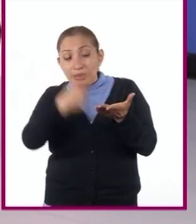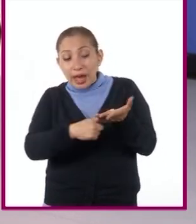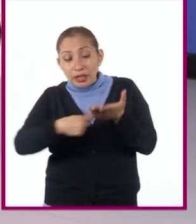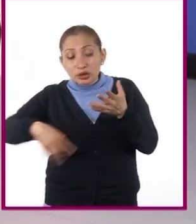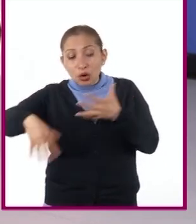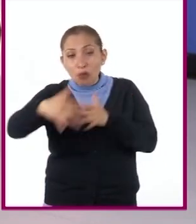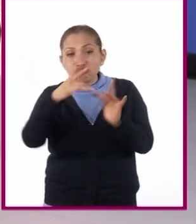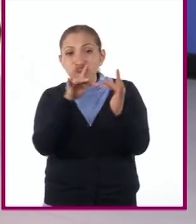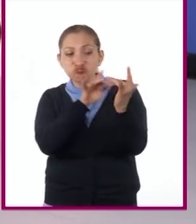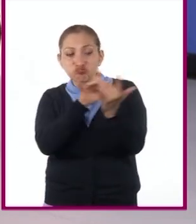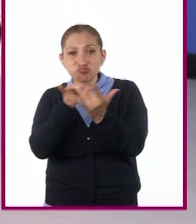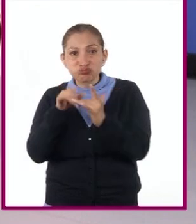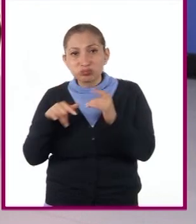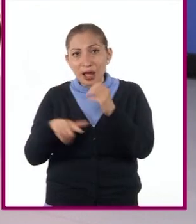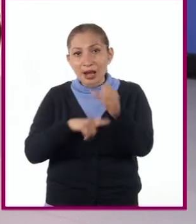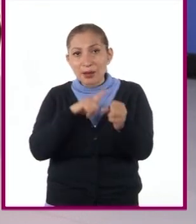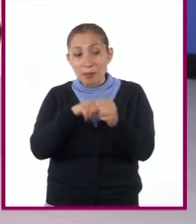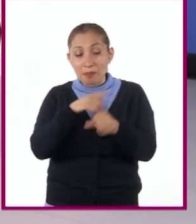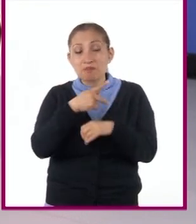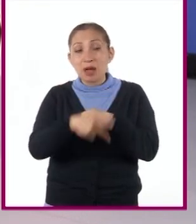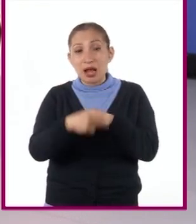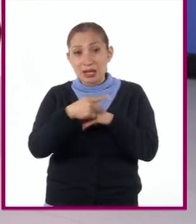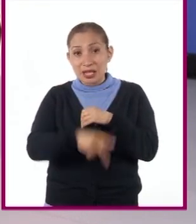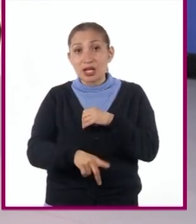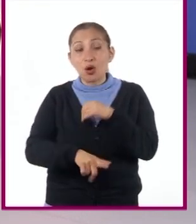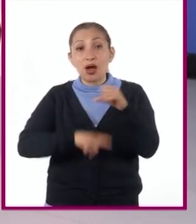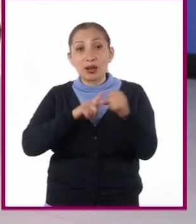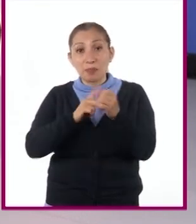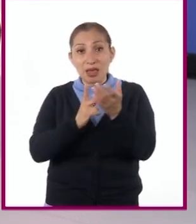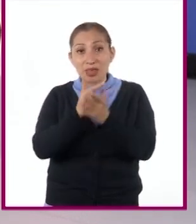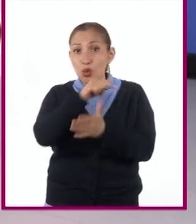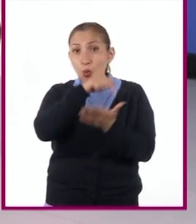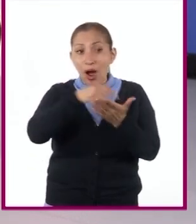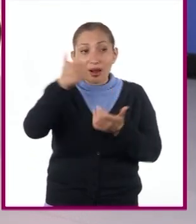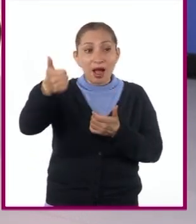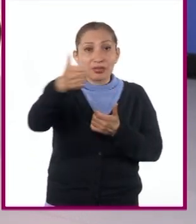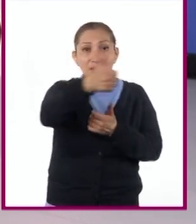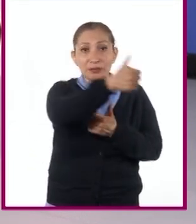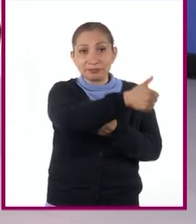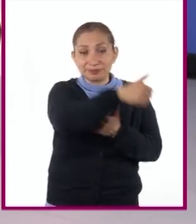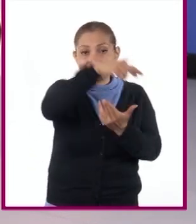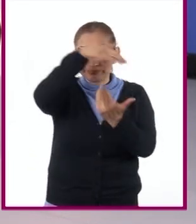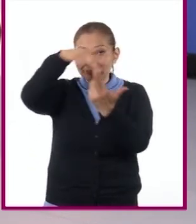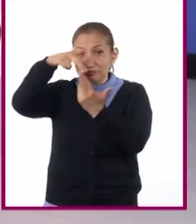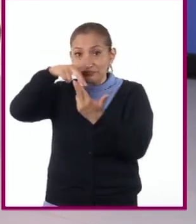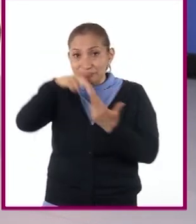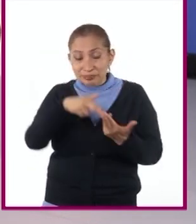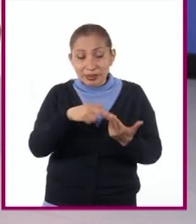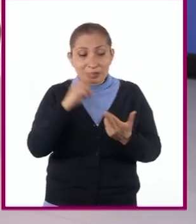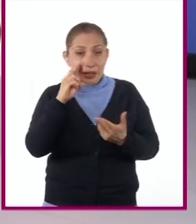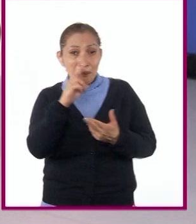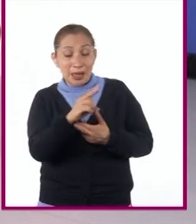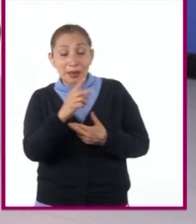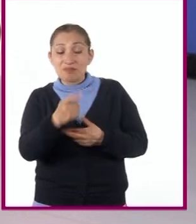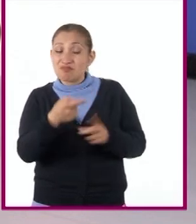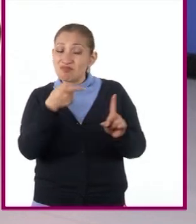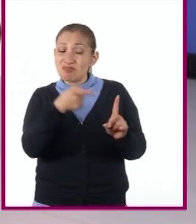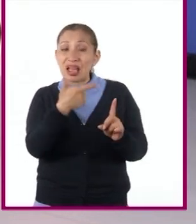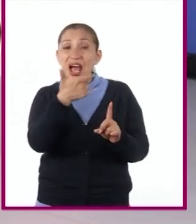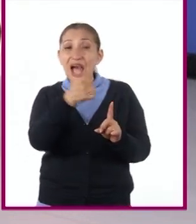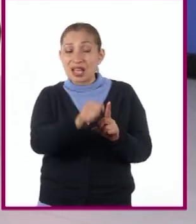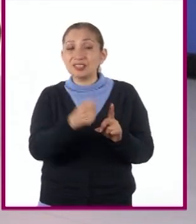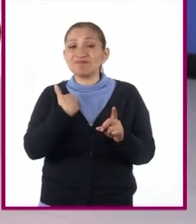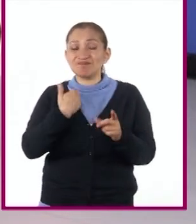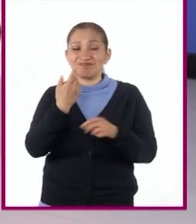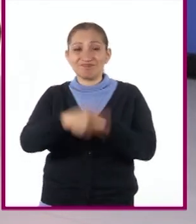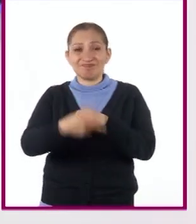las interacciones pone en riesgo a las especies endémicas de cada región y es considerado el principal gas de